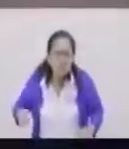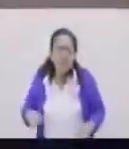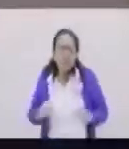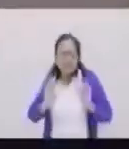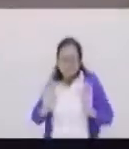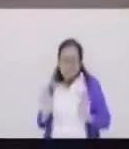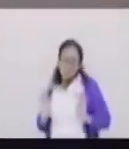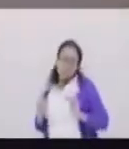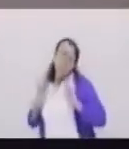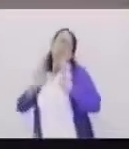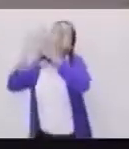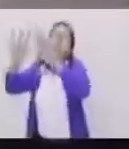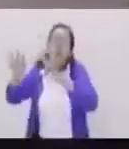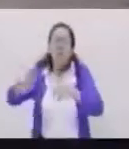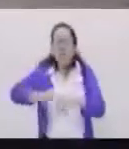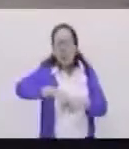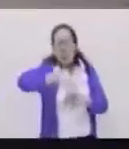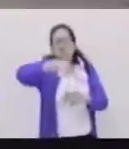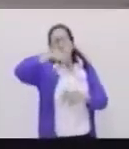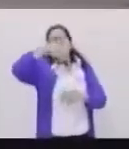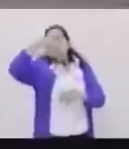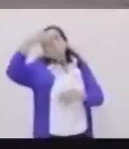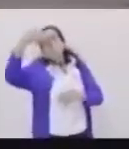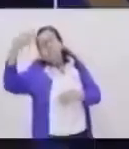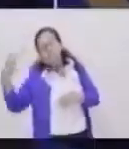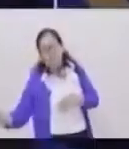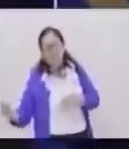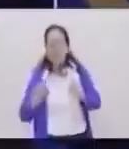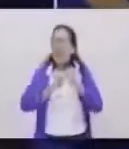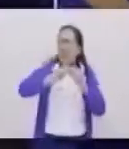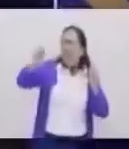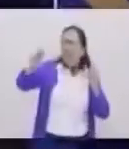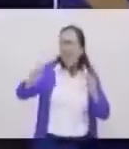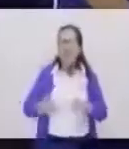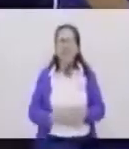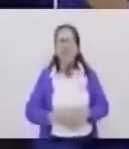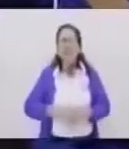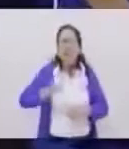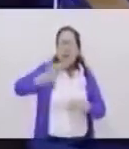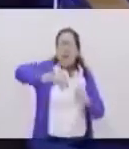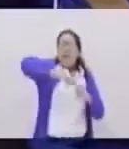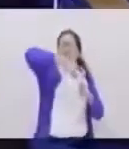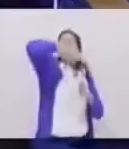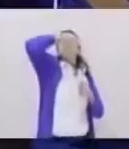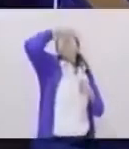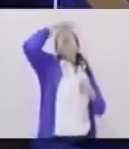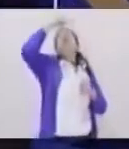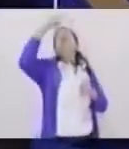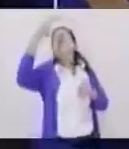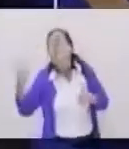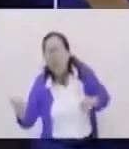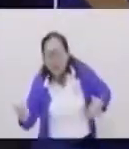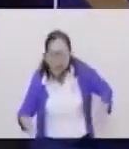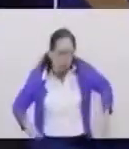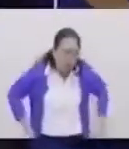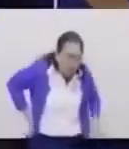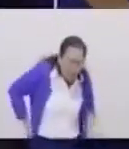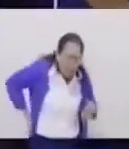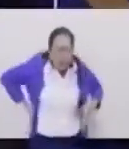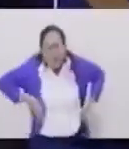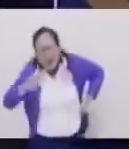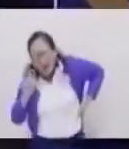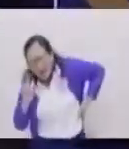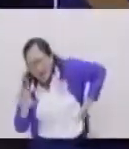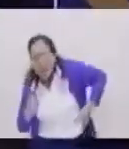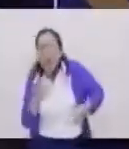cornada y con las patitas lo tiró muy lejos. El ogro fue a dar lejos, lejos, lejos y muy adolorido.